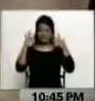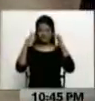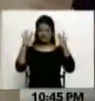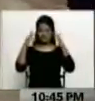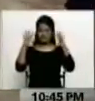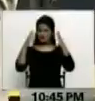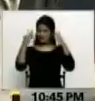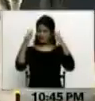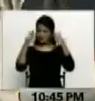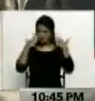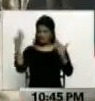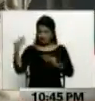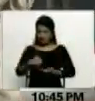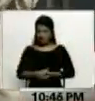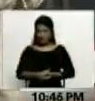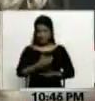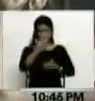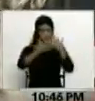pueblo